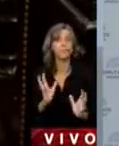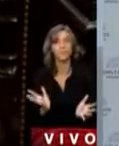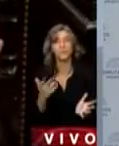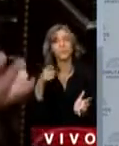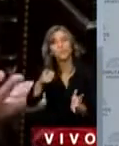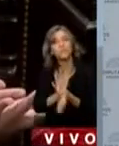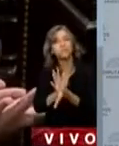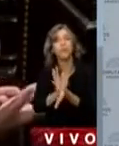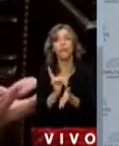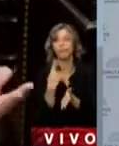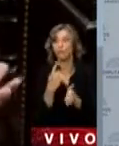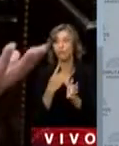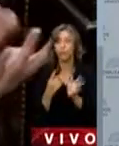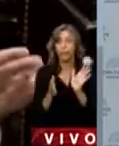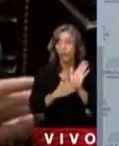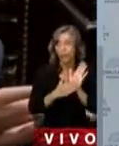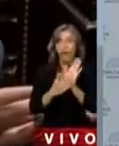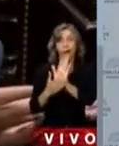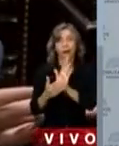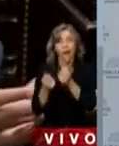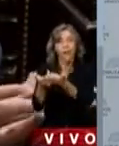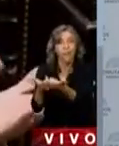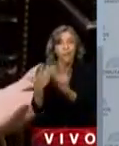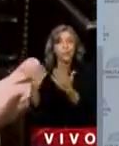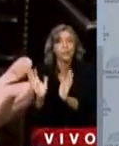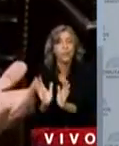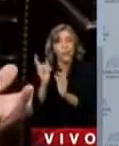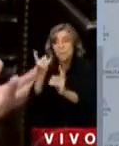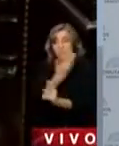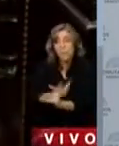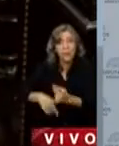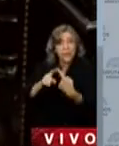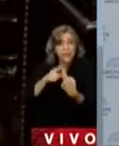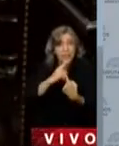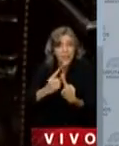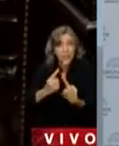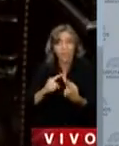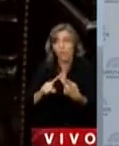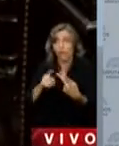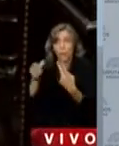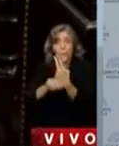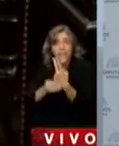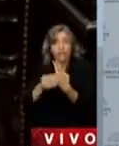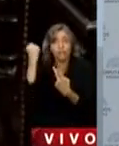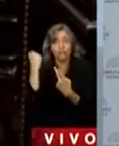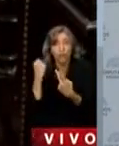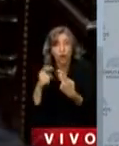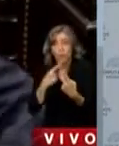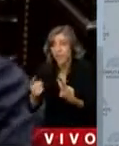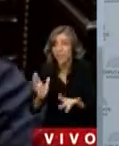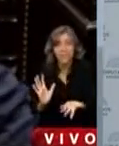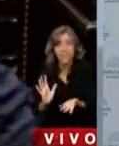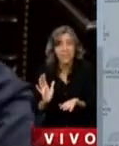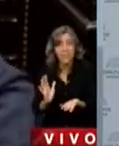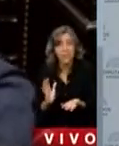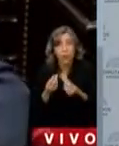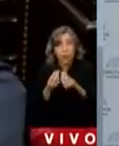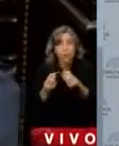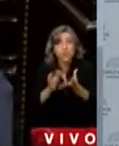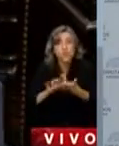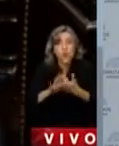avanzando desde el gobierno con sectorización de algunos gremios y algunos sectores de la economía para que no paguen el impuesto y debería